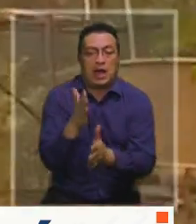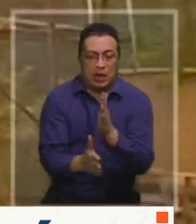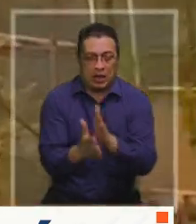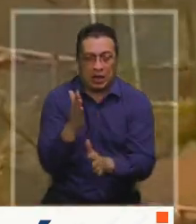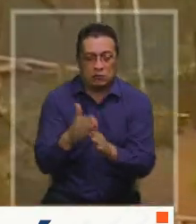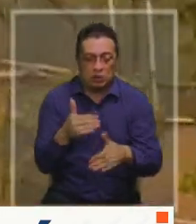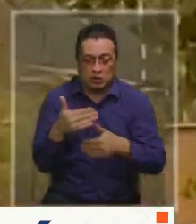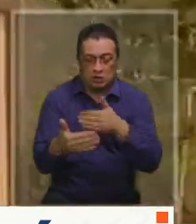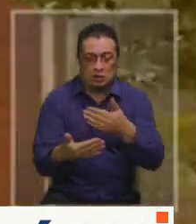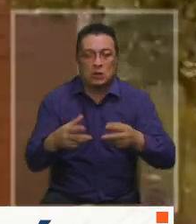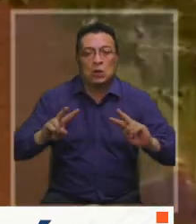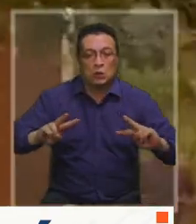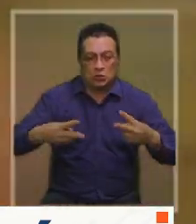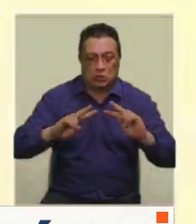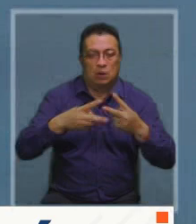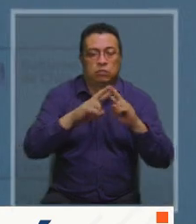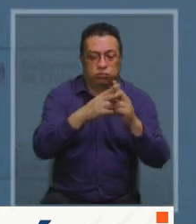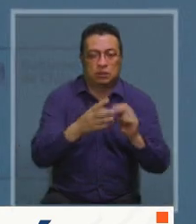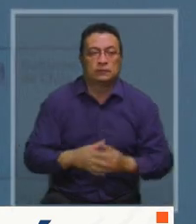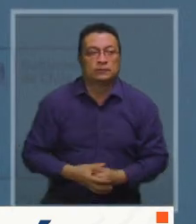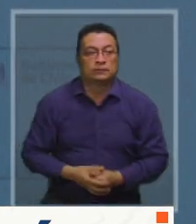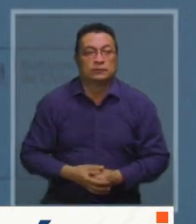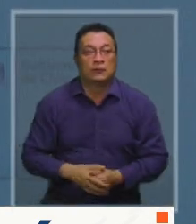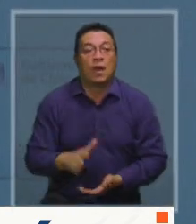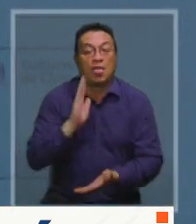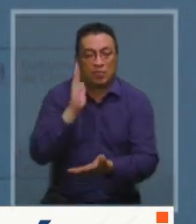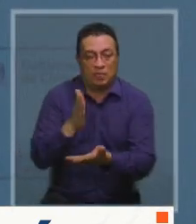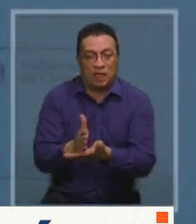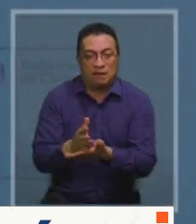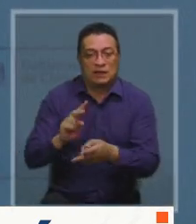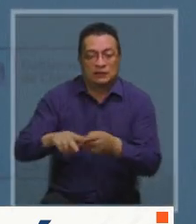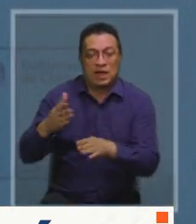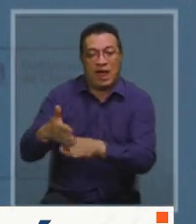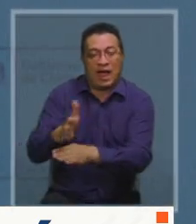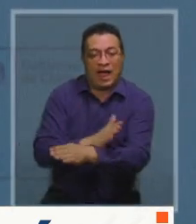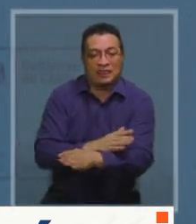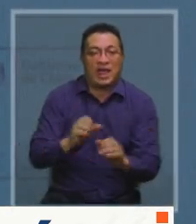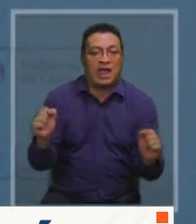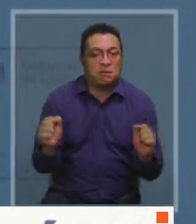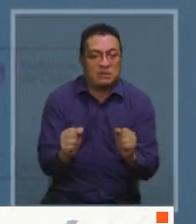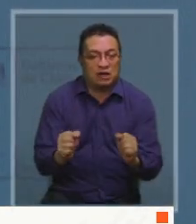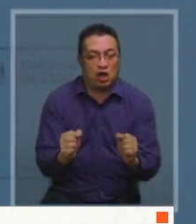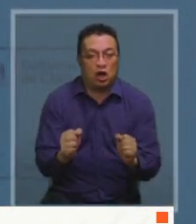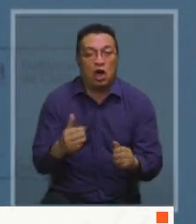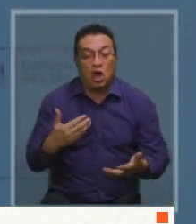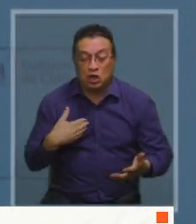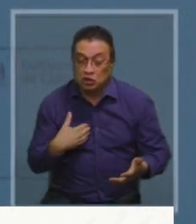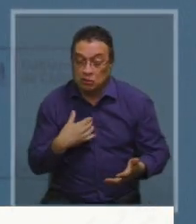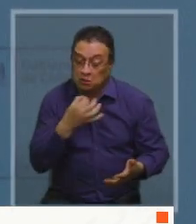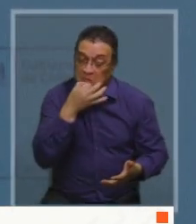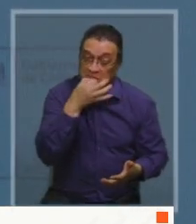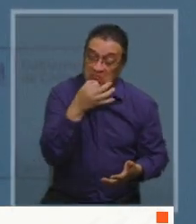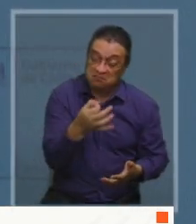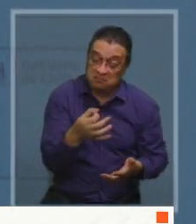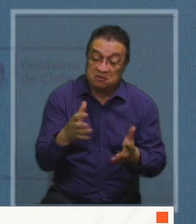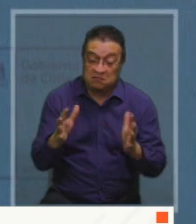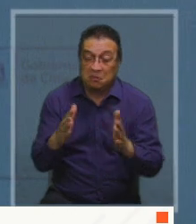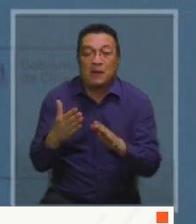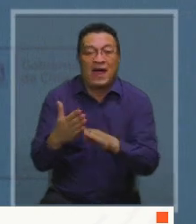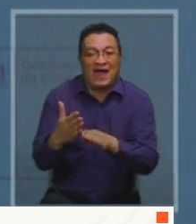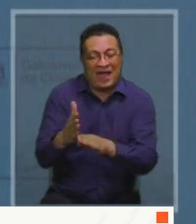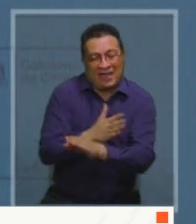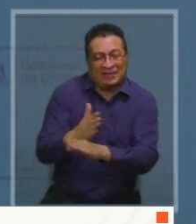de reconstrucción. Tiene que ser antes del invierno. Yo diría mucho